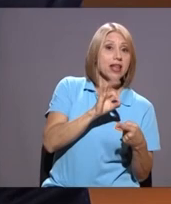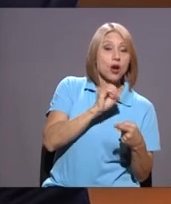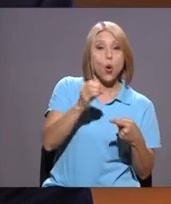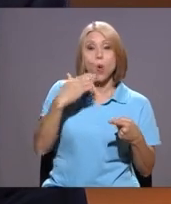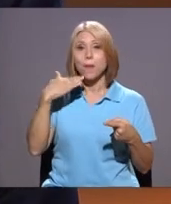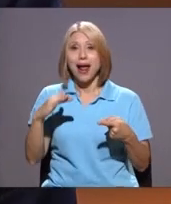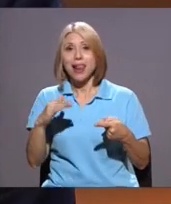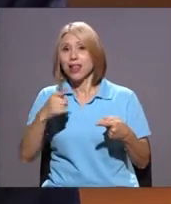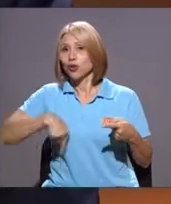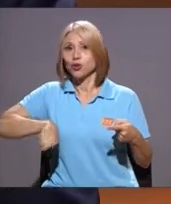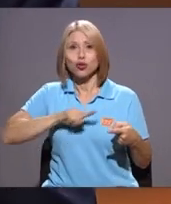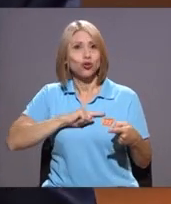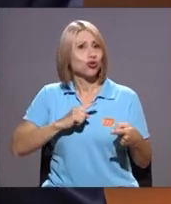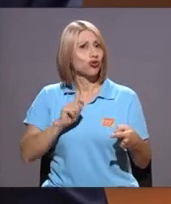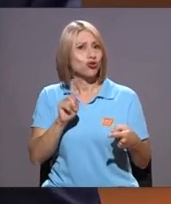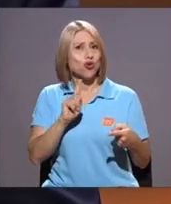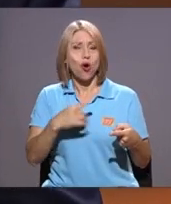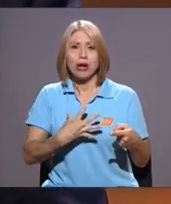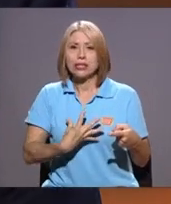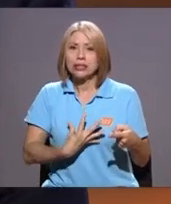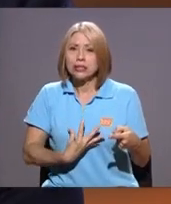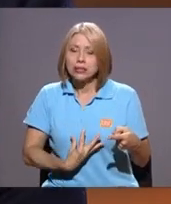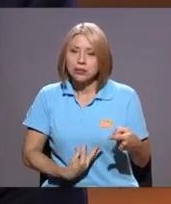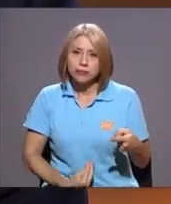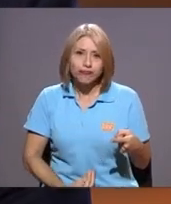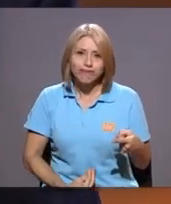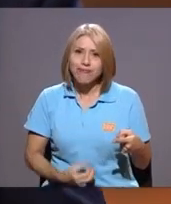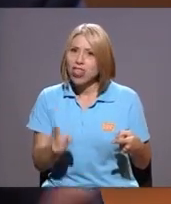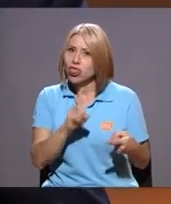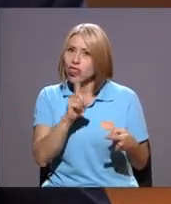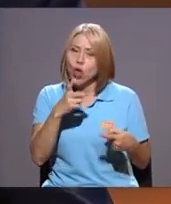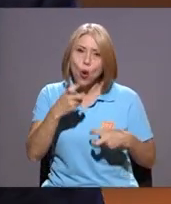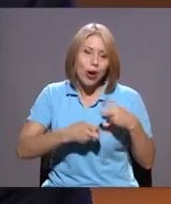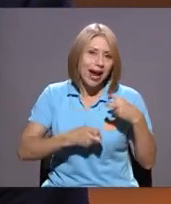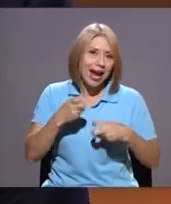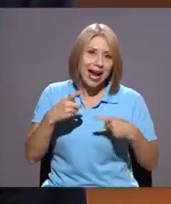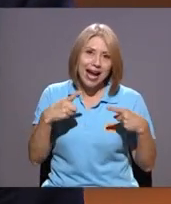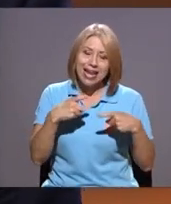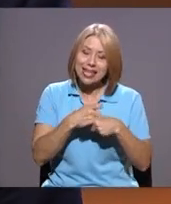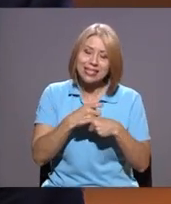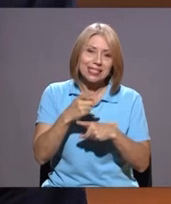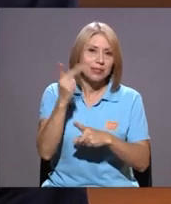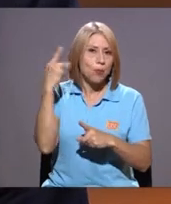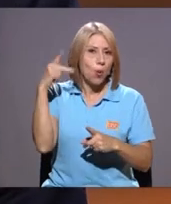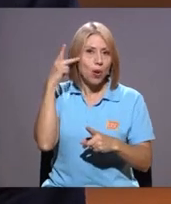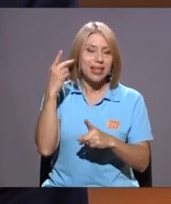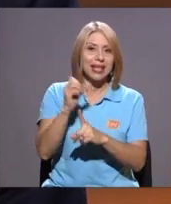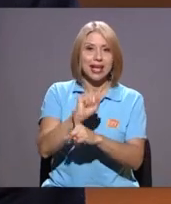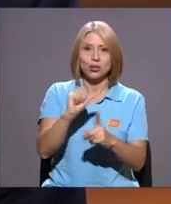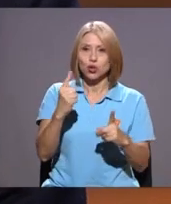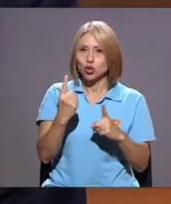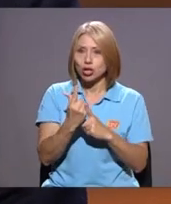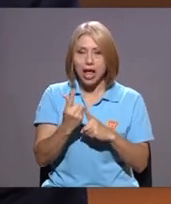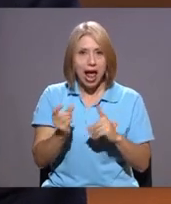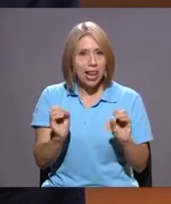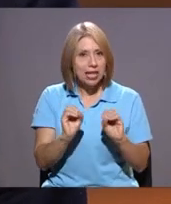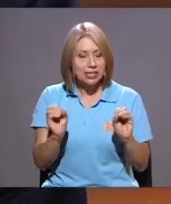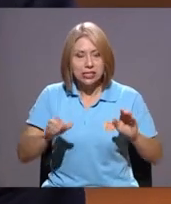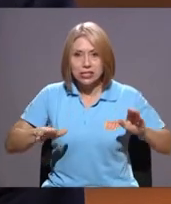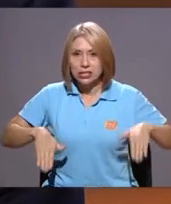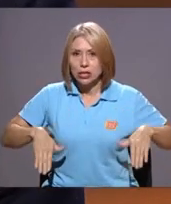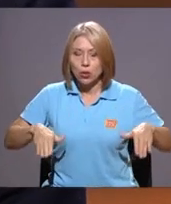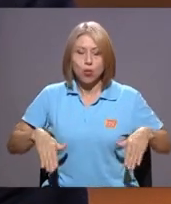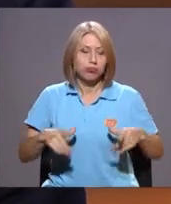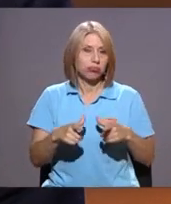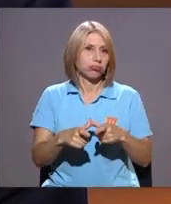hambre no hemos tenido crisis ya sea políticas sociales de magnitud